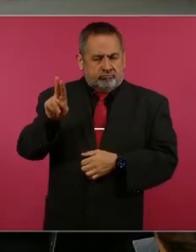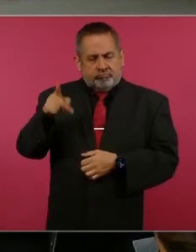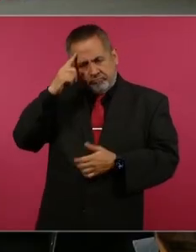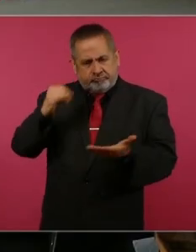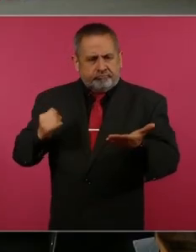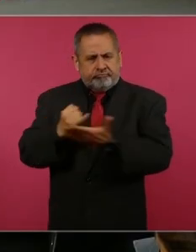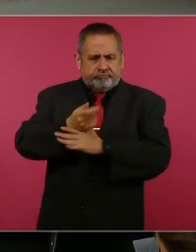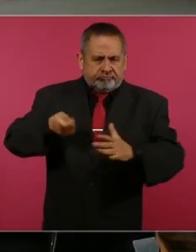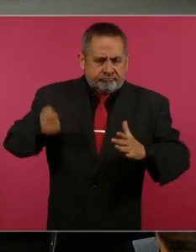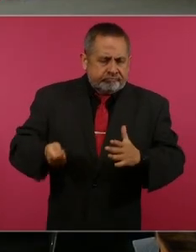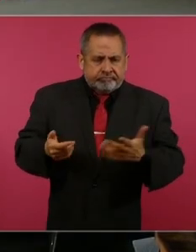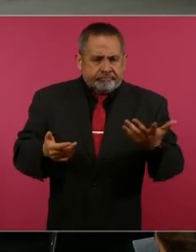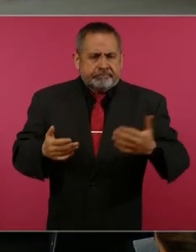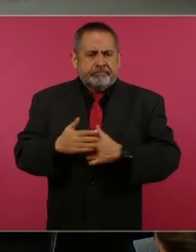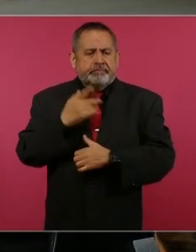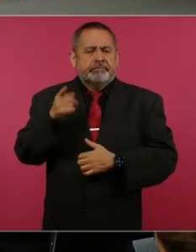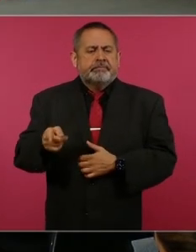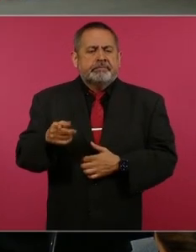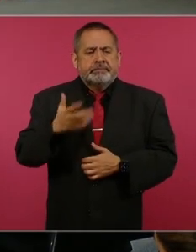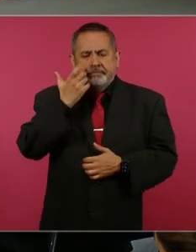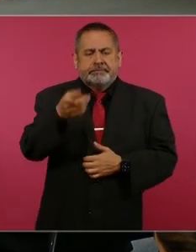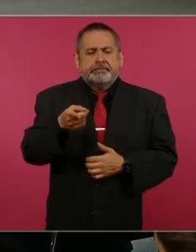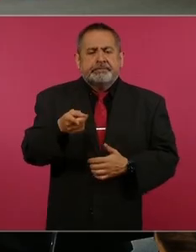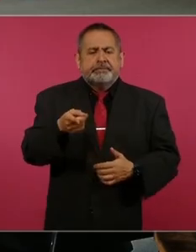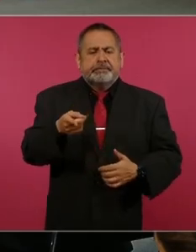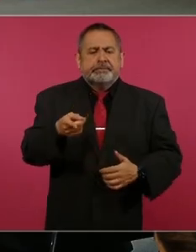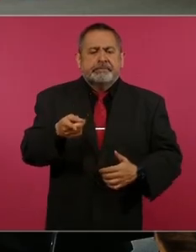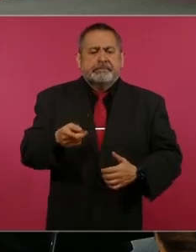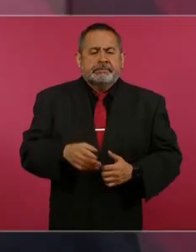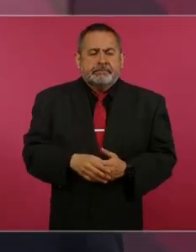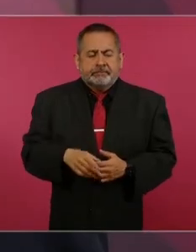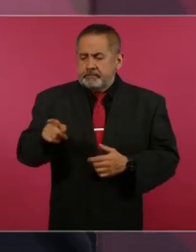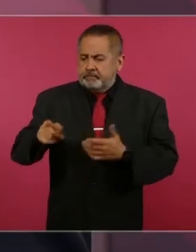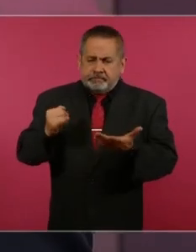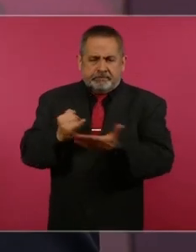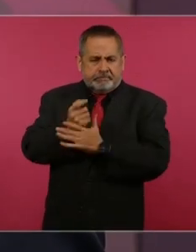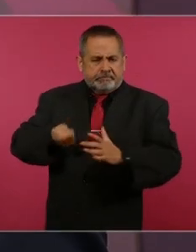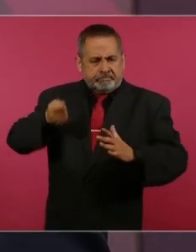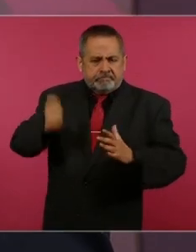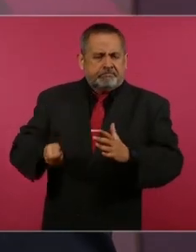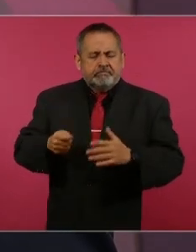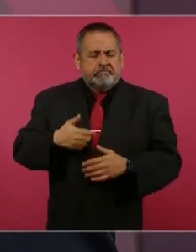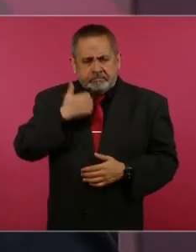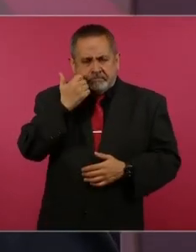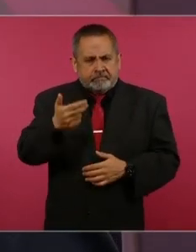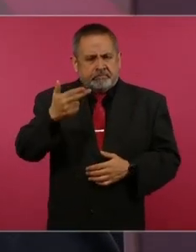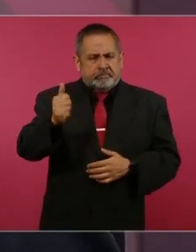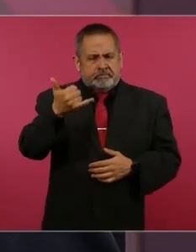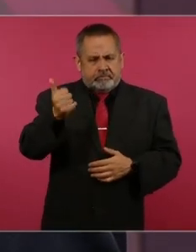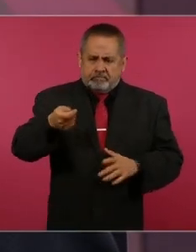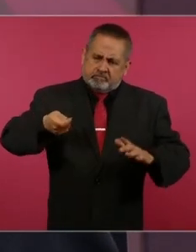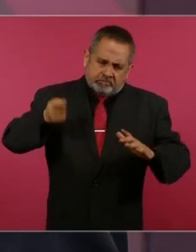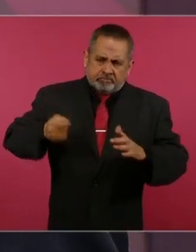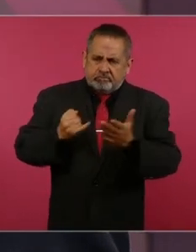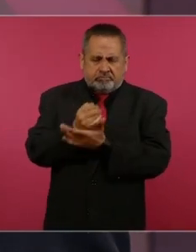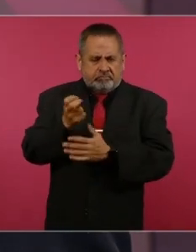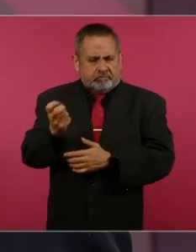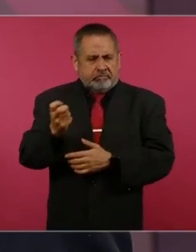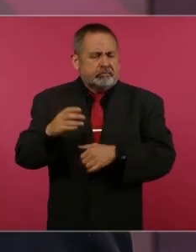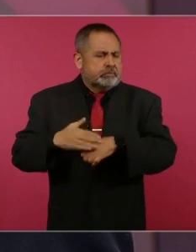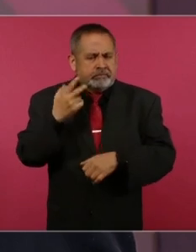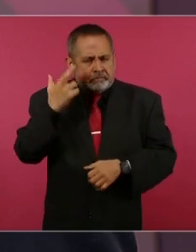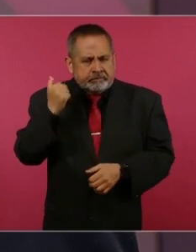casos. ¿Por qué queremos que resuelva así la Corte